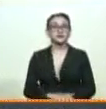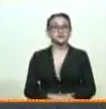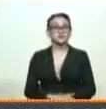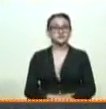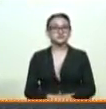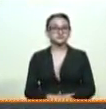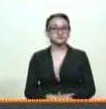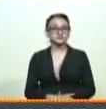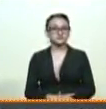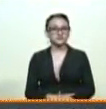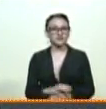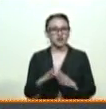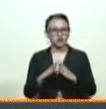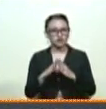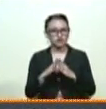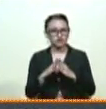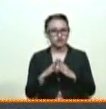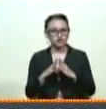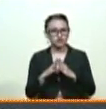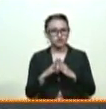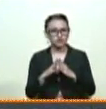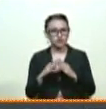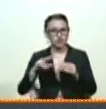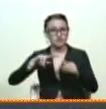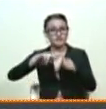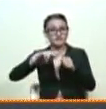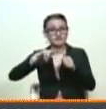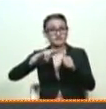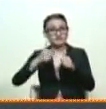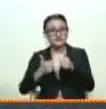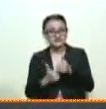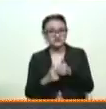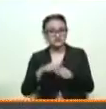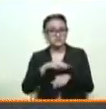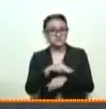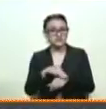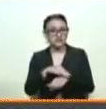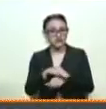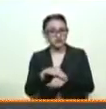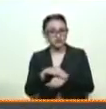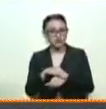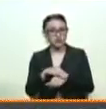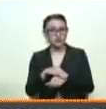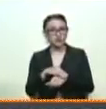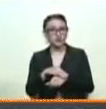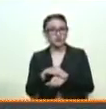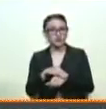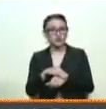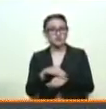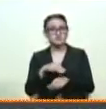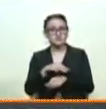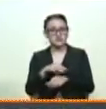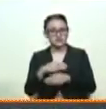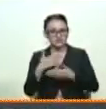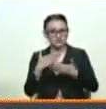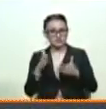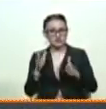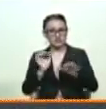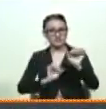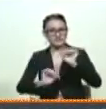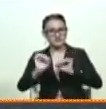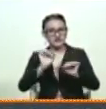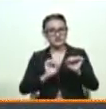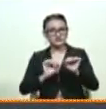Están todos los compañeros viceministros del Ministerio del Poder Popular para la